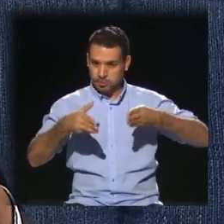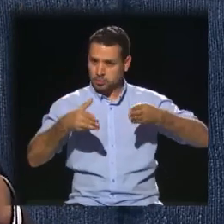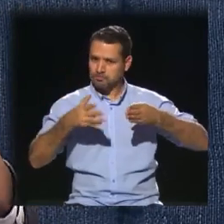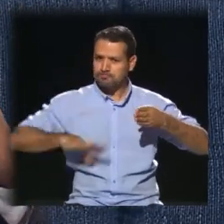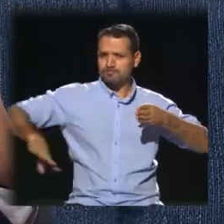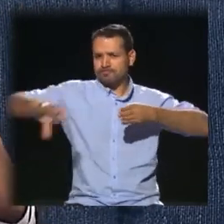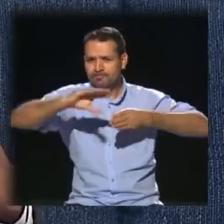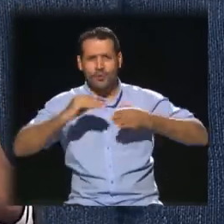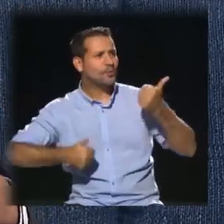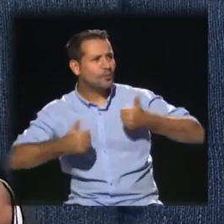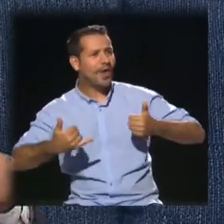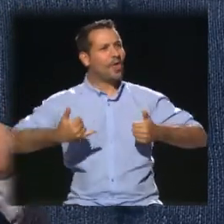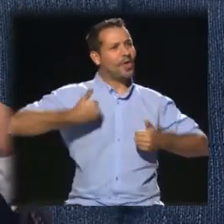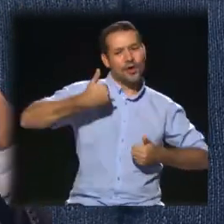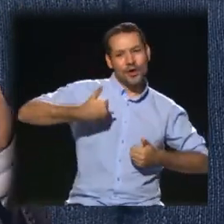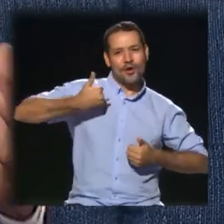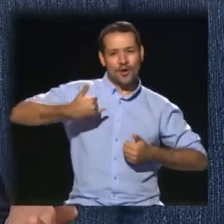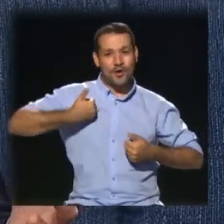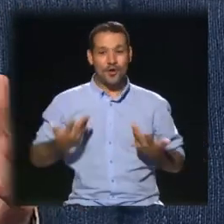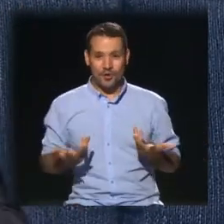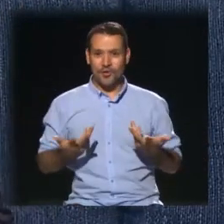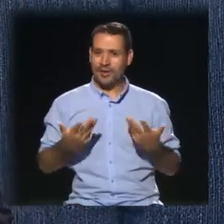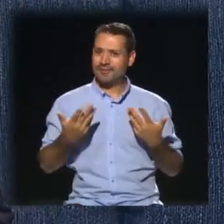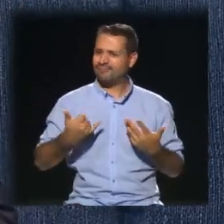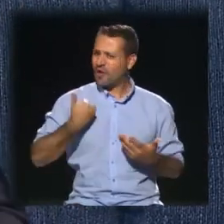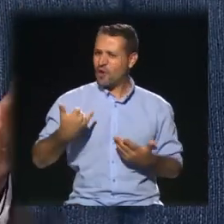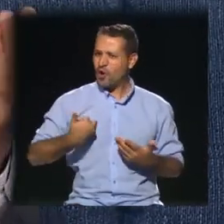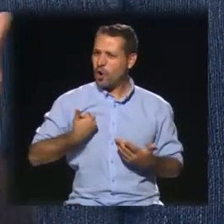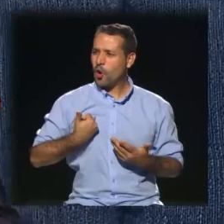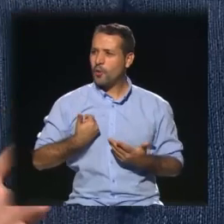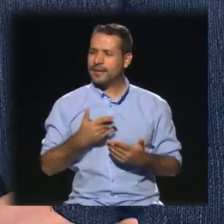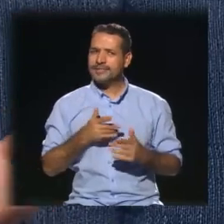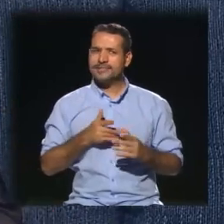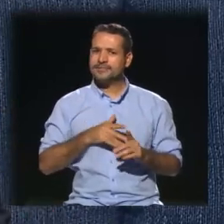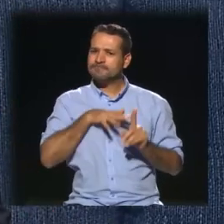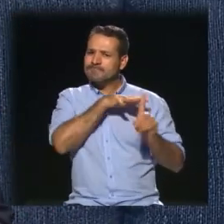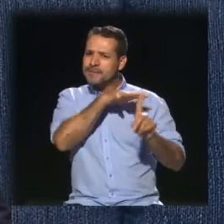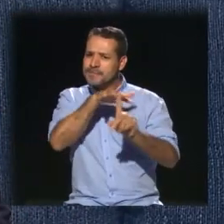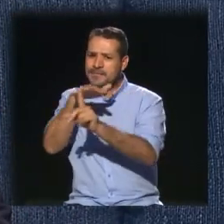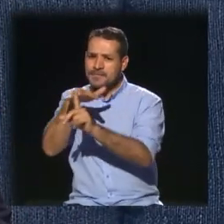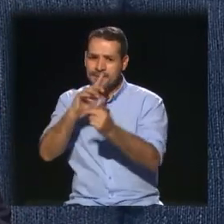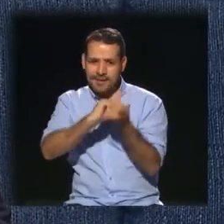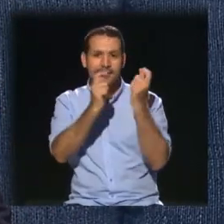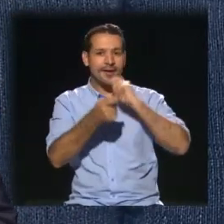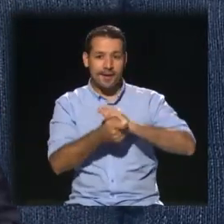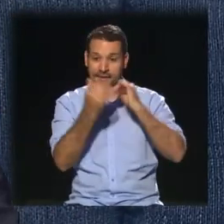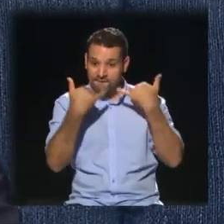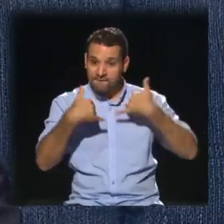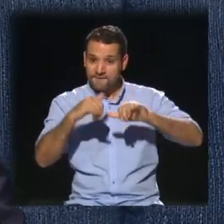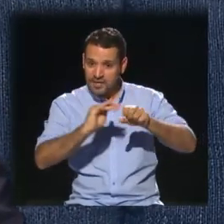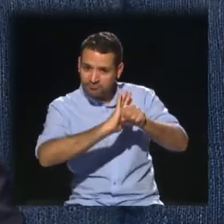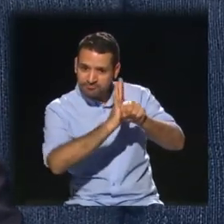nuestra juventud, a nuestros jóvenes para el gran cambio que requiere la sociedad después de que pase esta